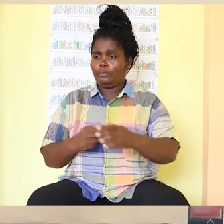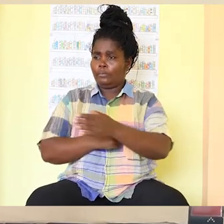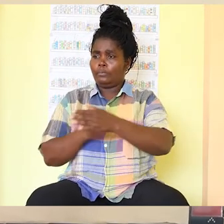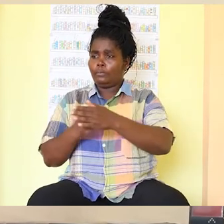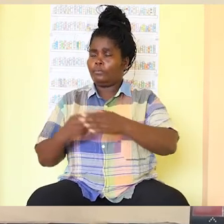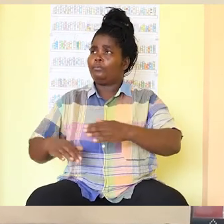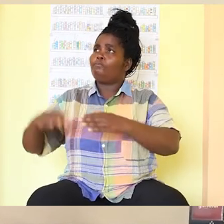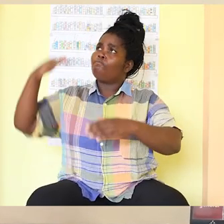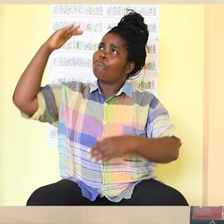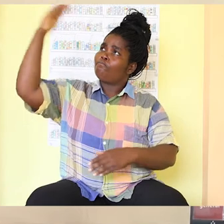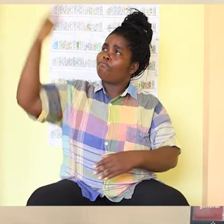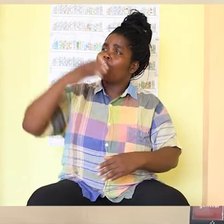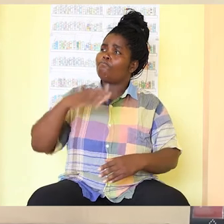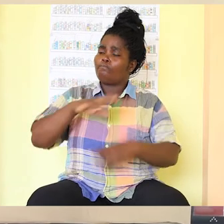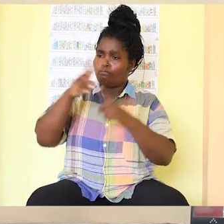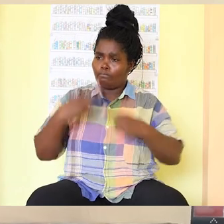chivón grande